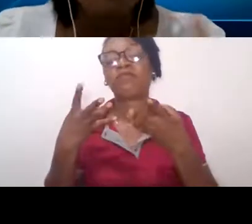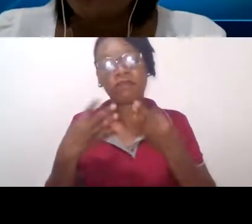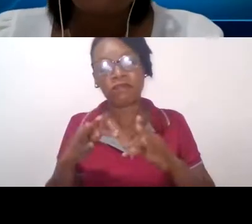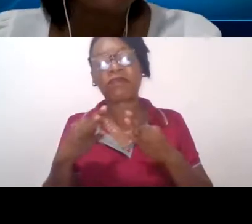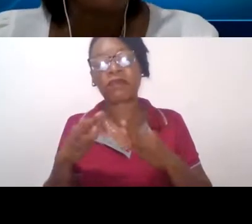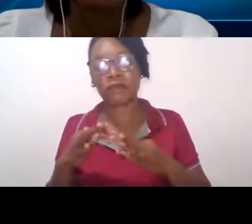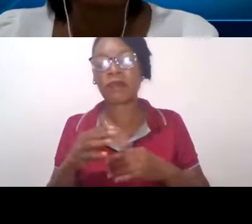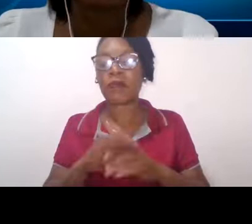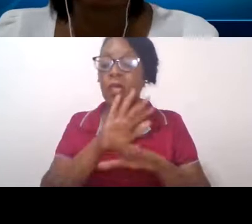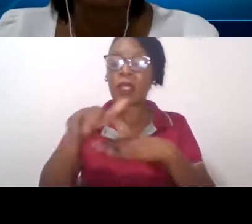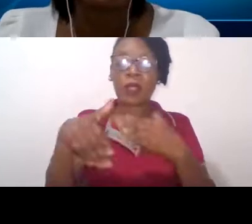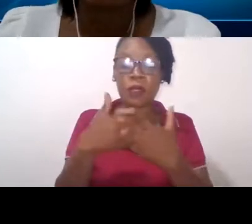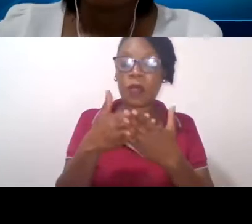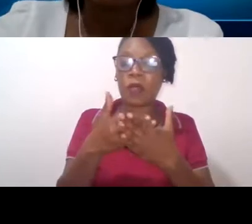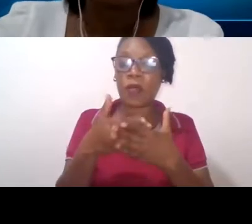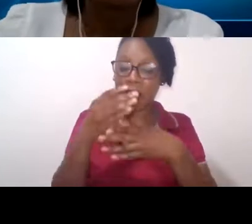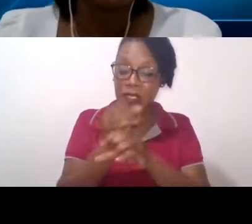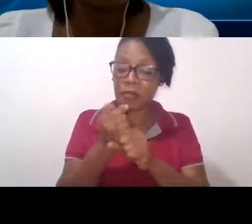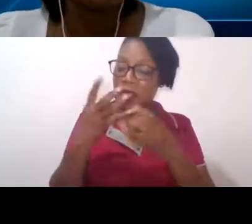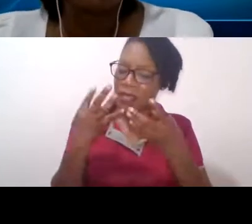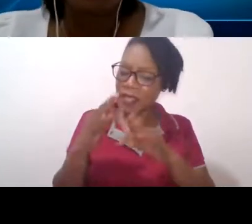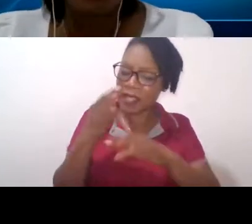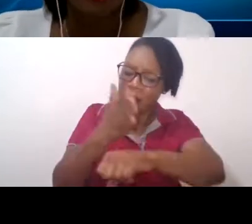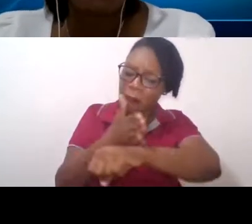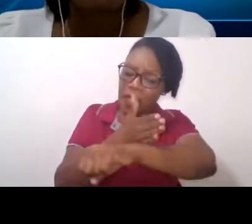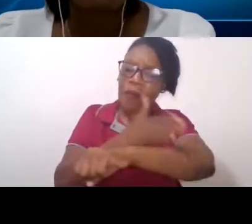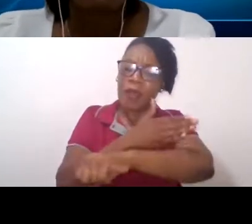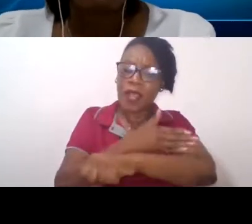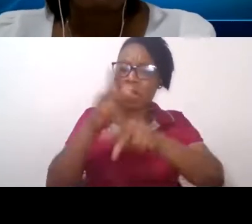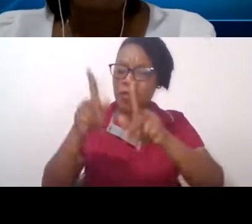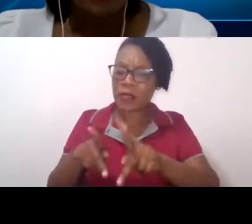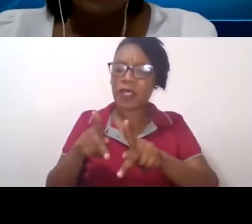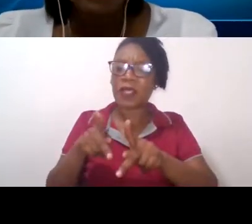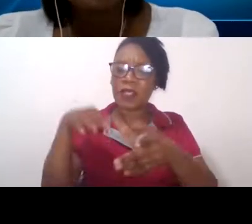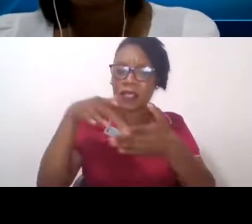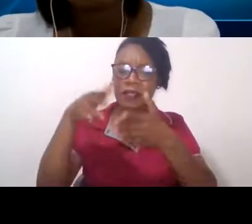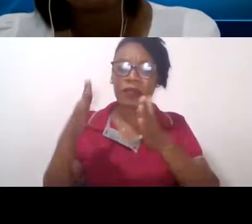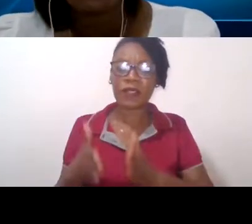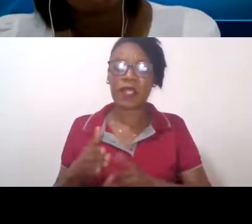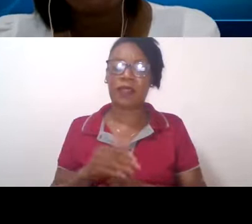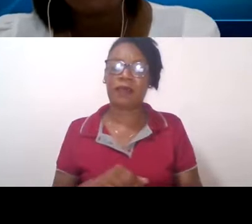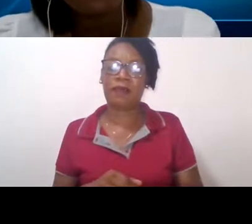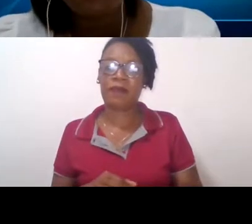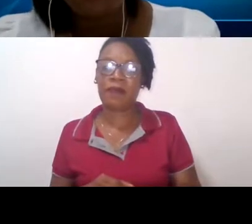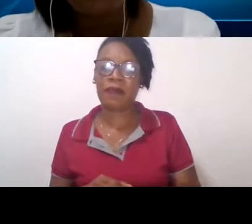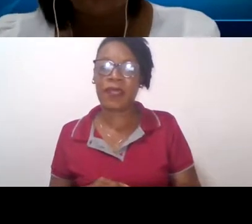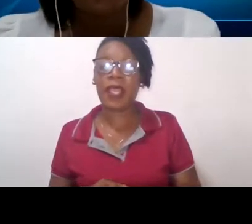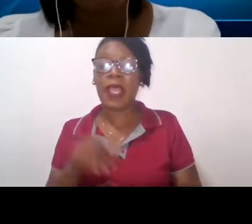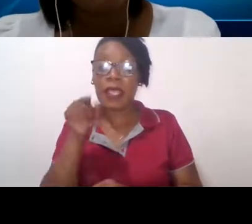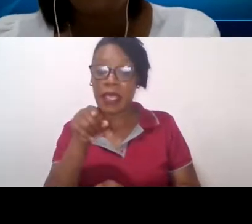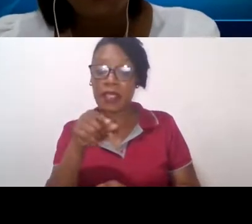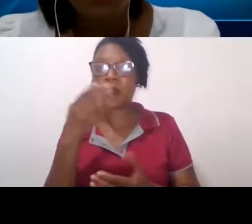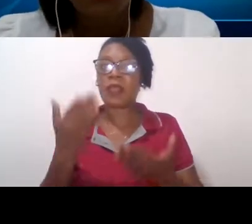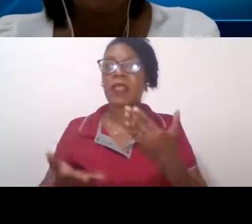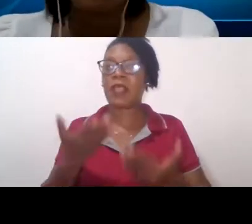porque todo lo que hacemos es para tratar de mejorar, de conocer a la persona estudiante. Y eso va a ayudar a potenciar en él que